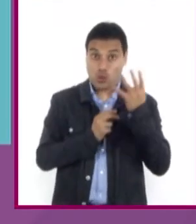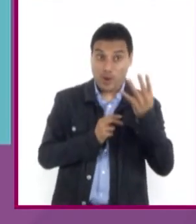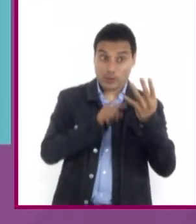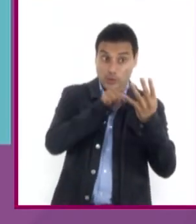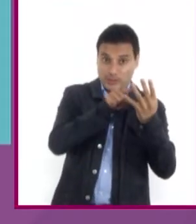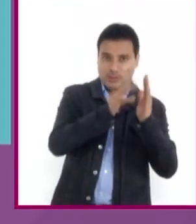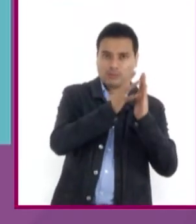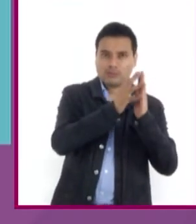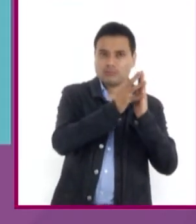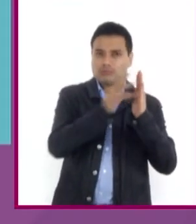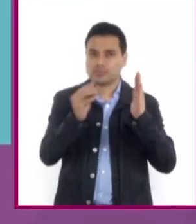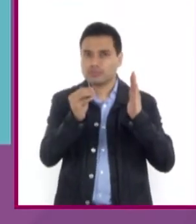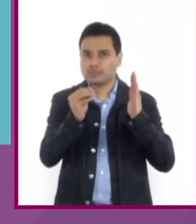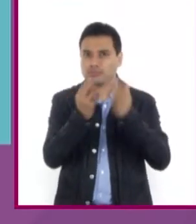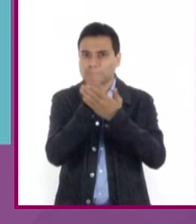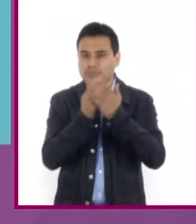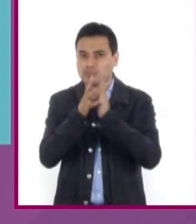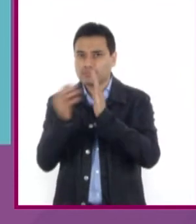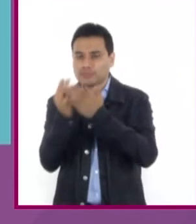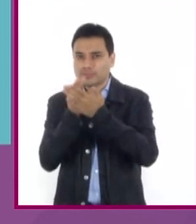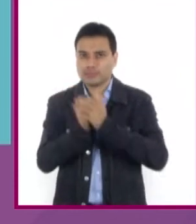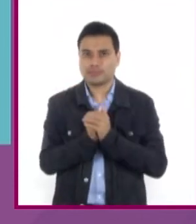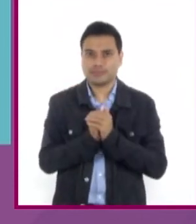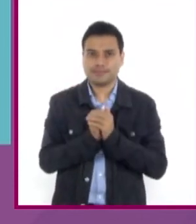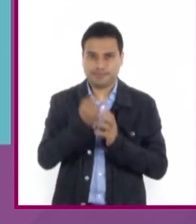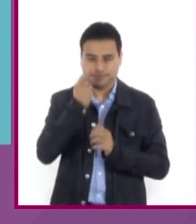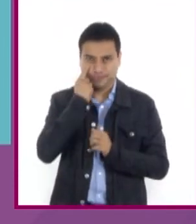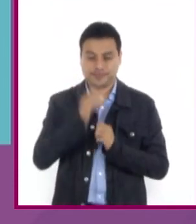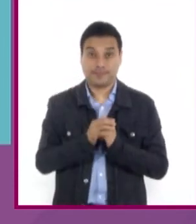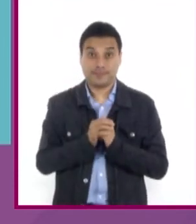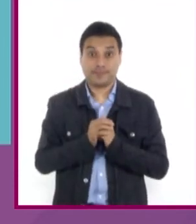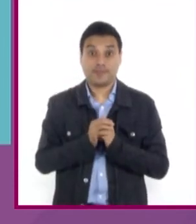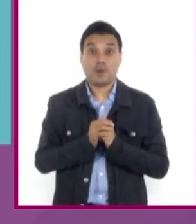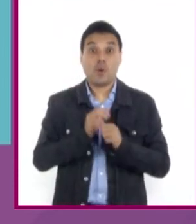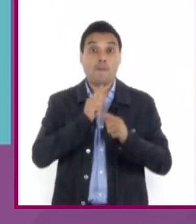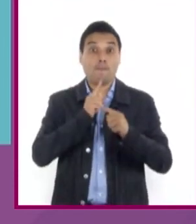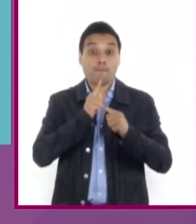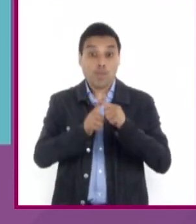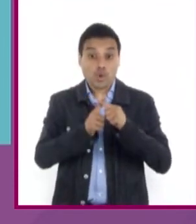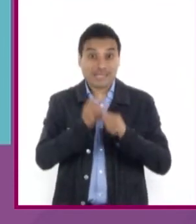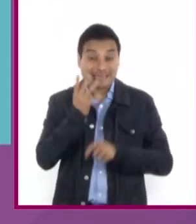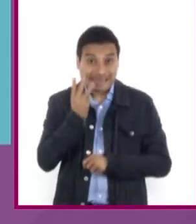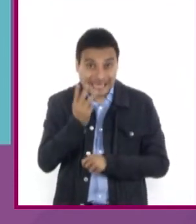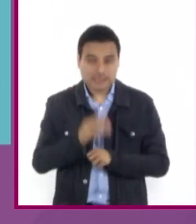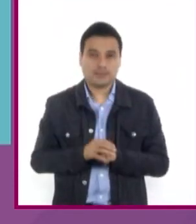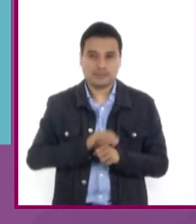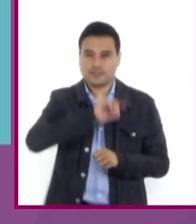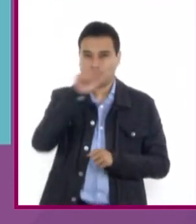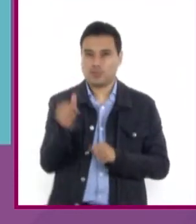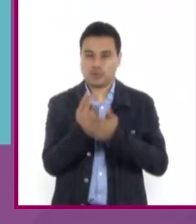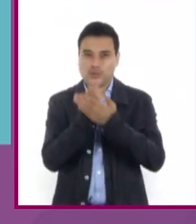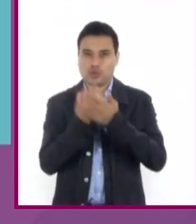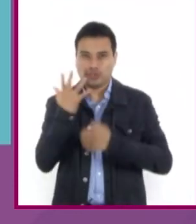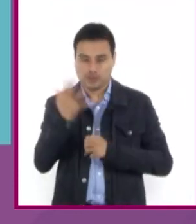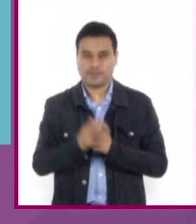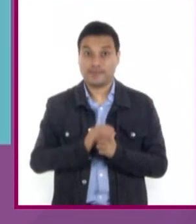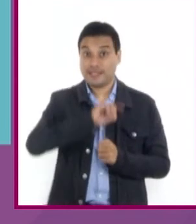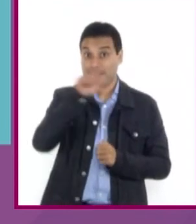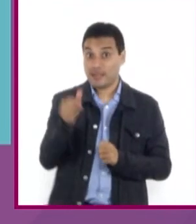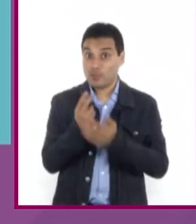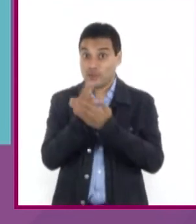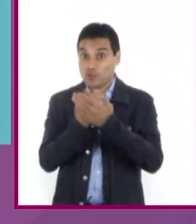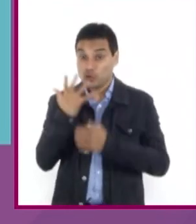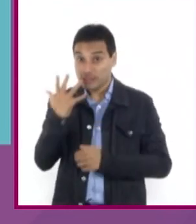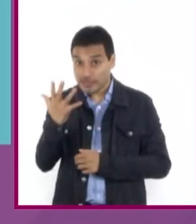Apliquemos a la figura 4 el factor de escala 3 para obtener la figura 5. Luego utilicemos a la figura 5